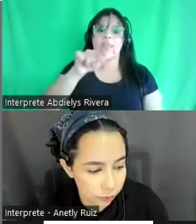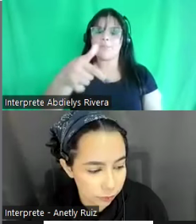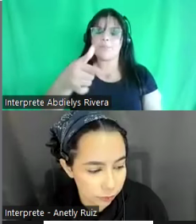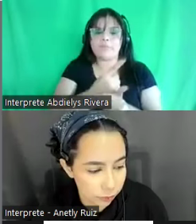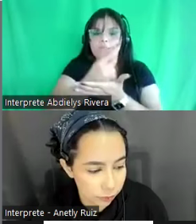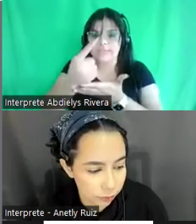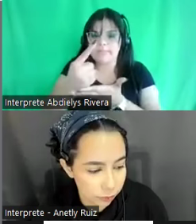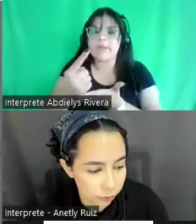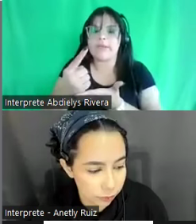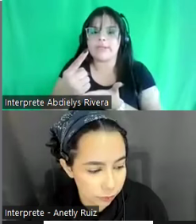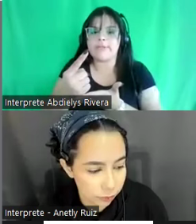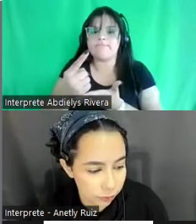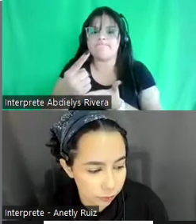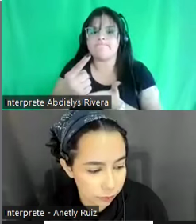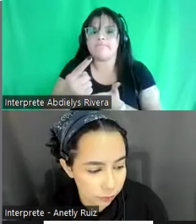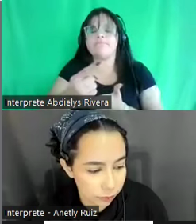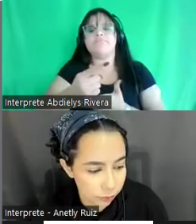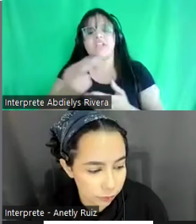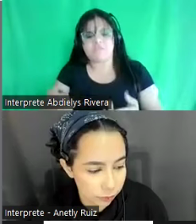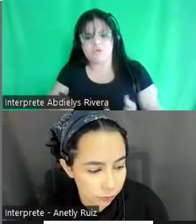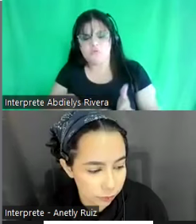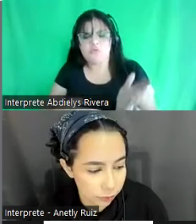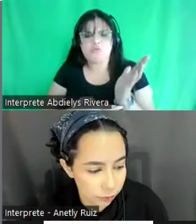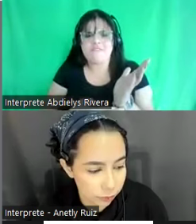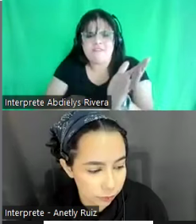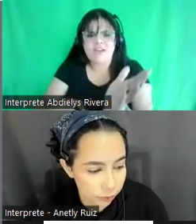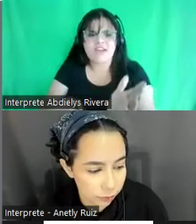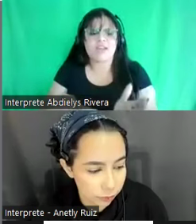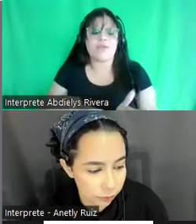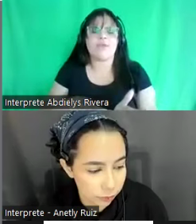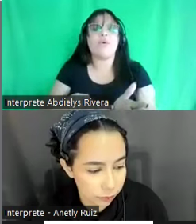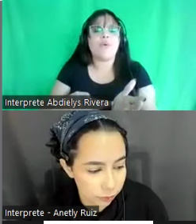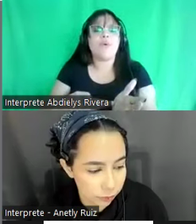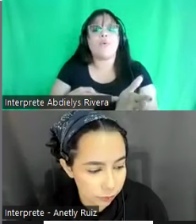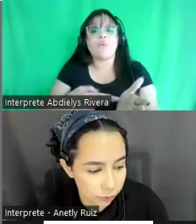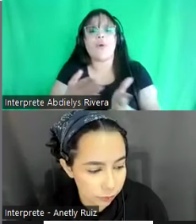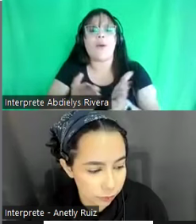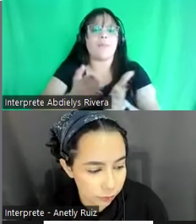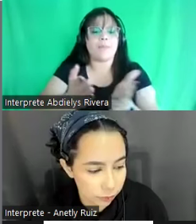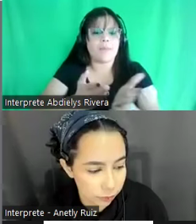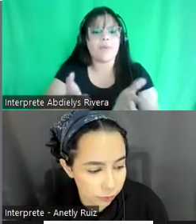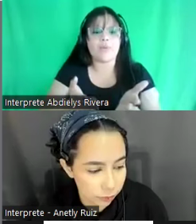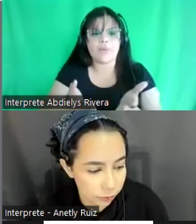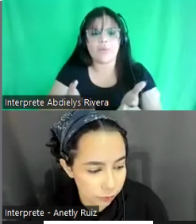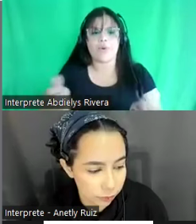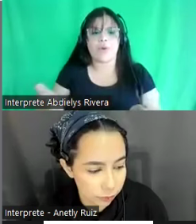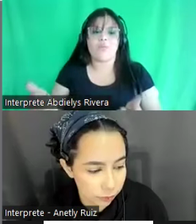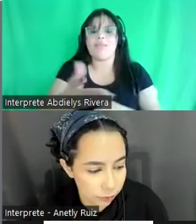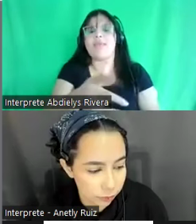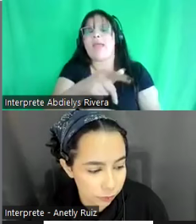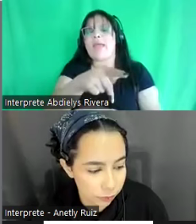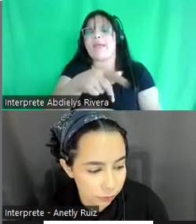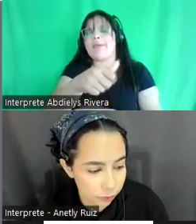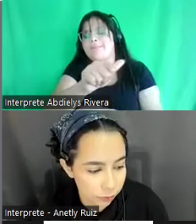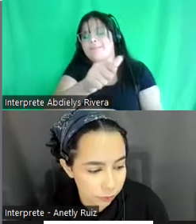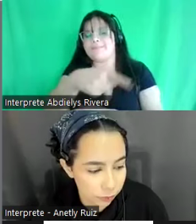internada, la refieren a servicio ambulatorio y seguimiento de APS. todos los servicios que recibió antes